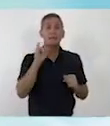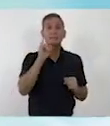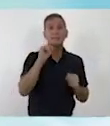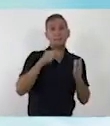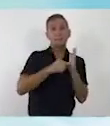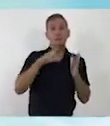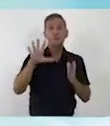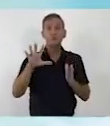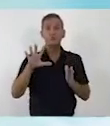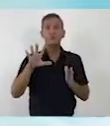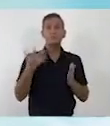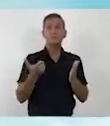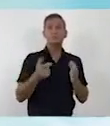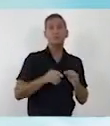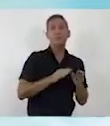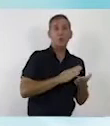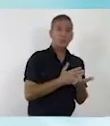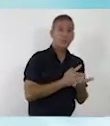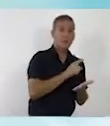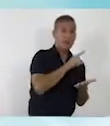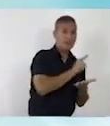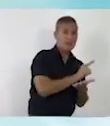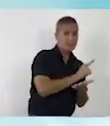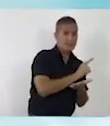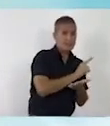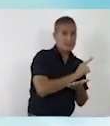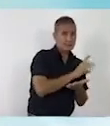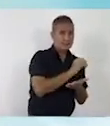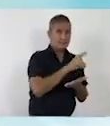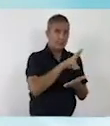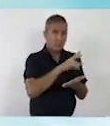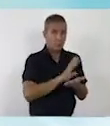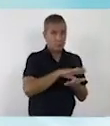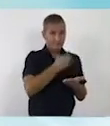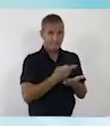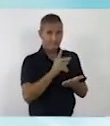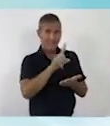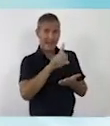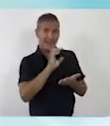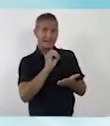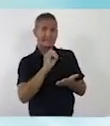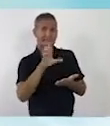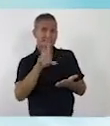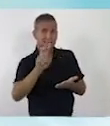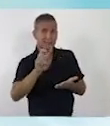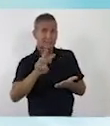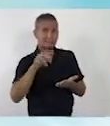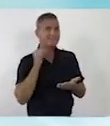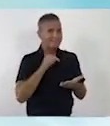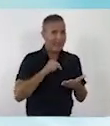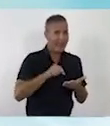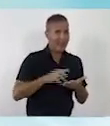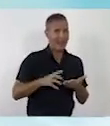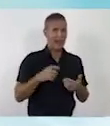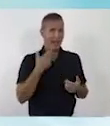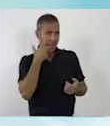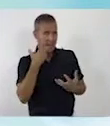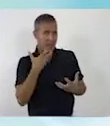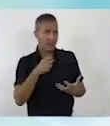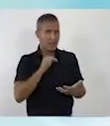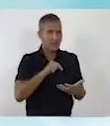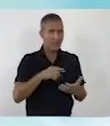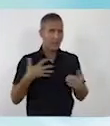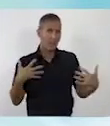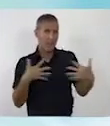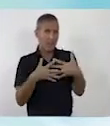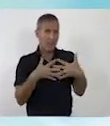6.5 desde la página 102 a la 103, porque todo esto que hemos estado conversando está recogido en esa parte del libro. Por